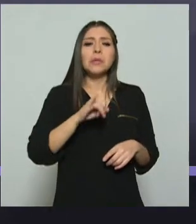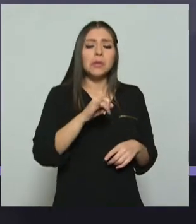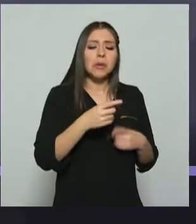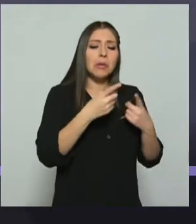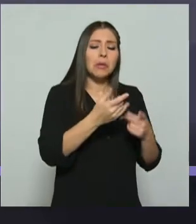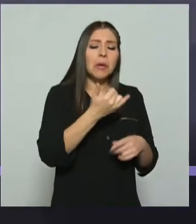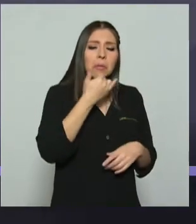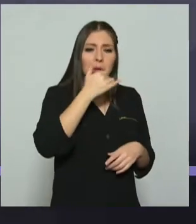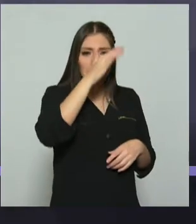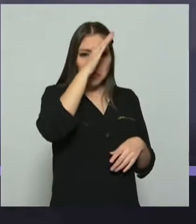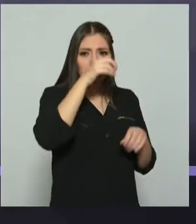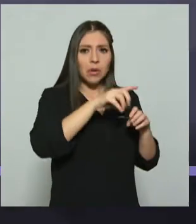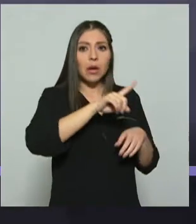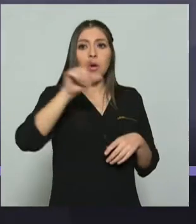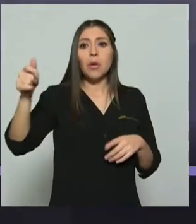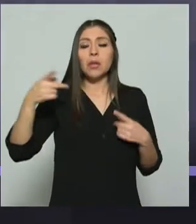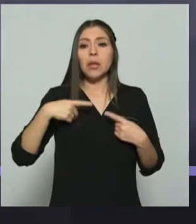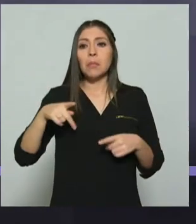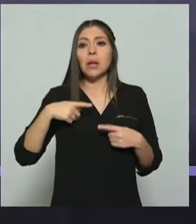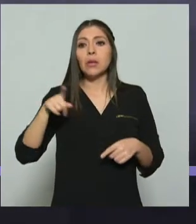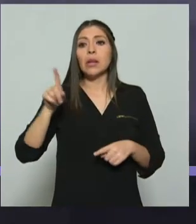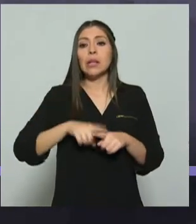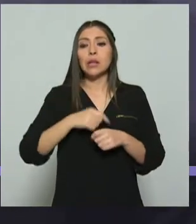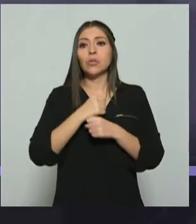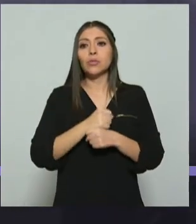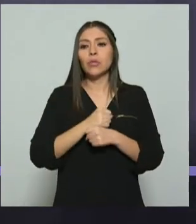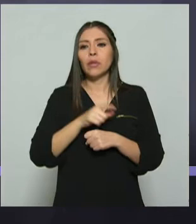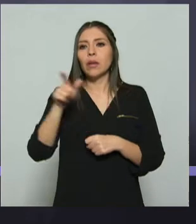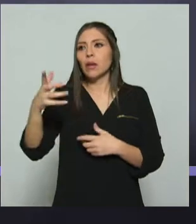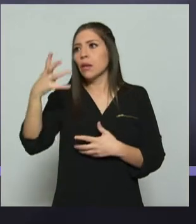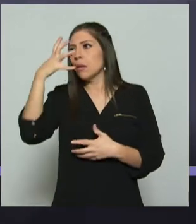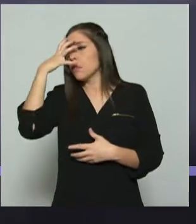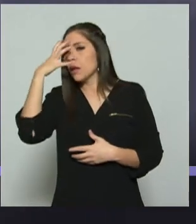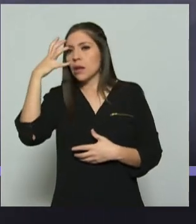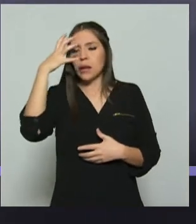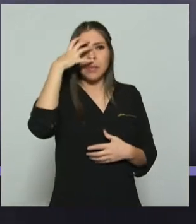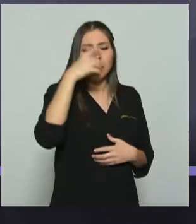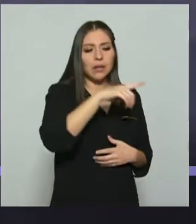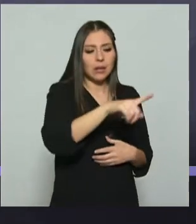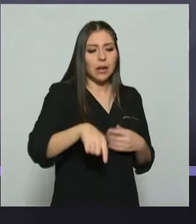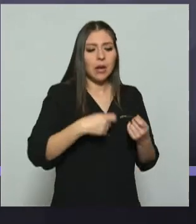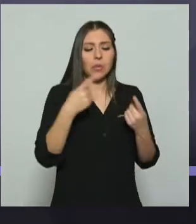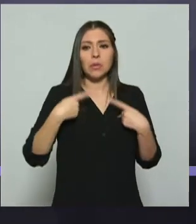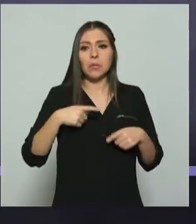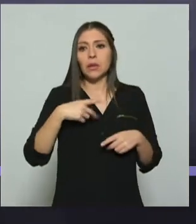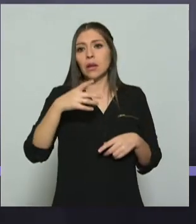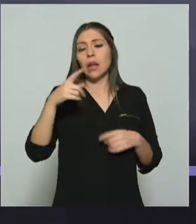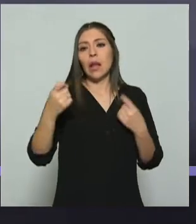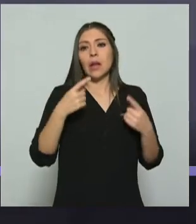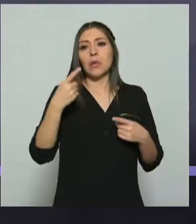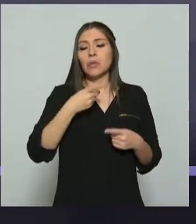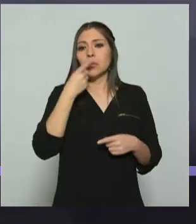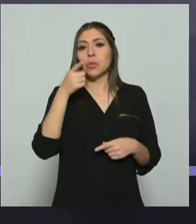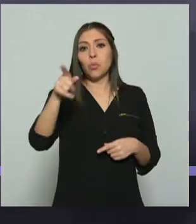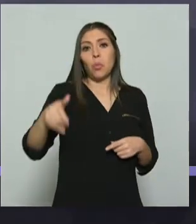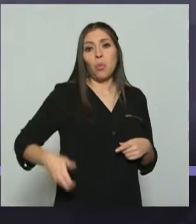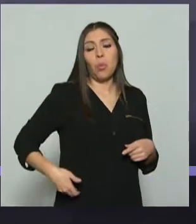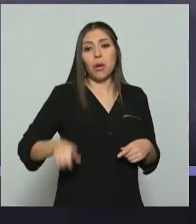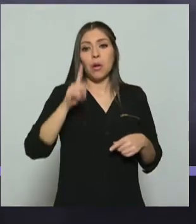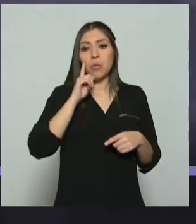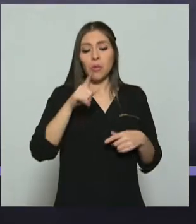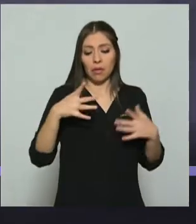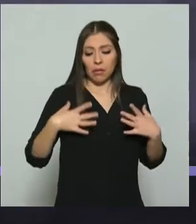estas conciencias patriarcalizadas en donde nosotras tenemos la culpa por estar fuera de la casa, por estar a cierta hora, por vestir